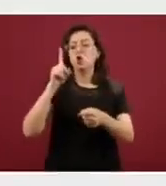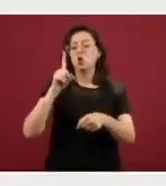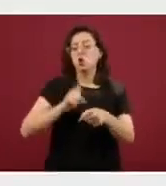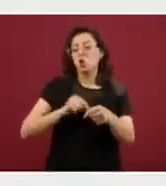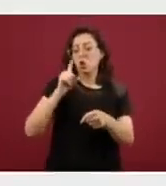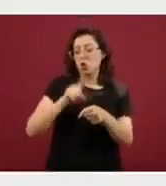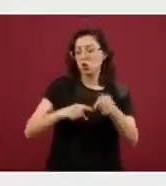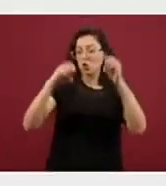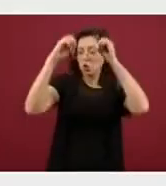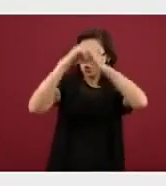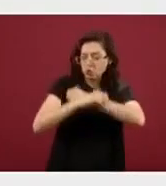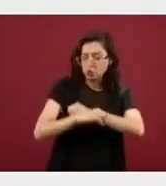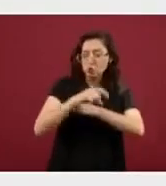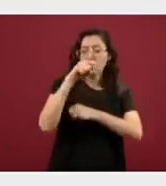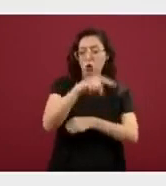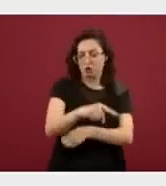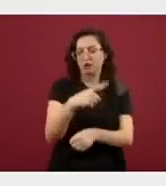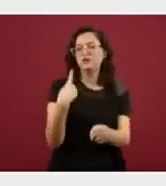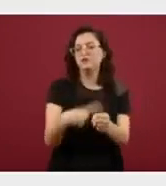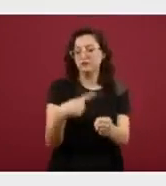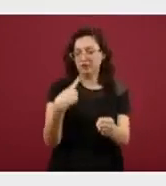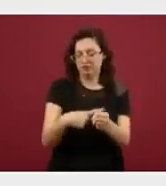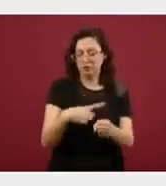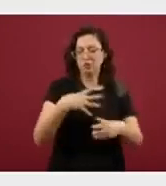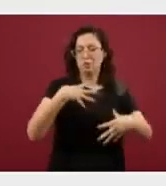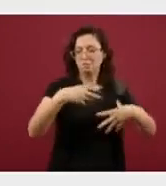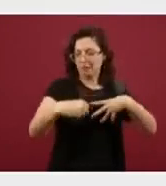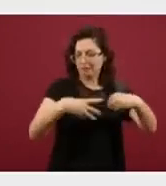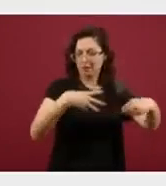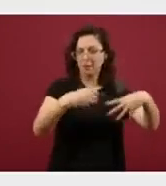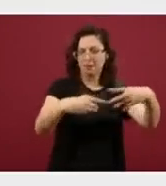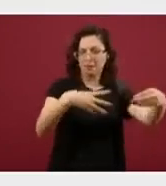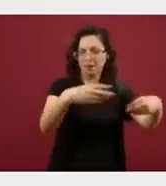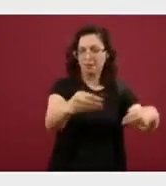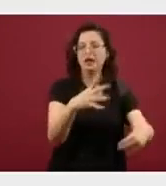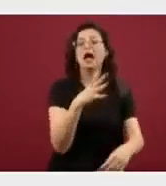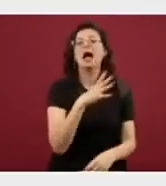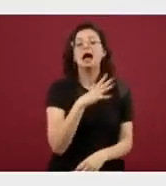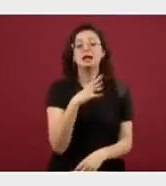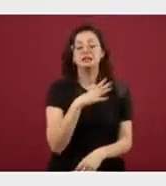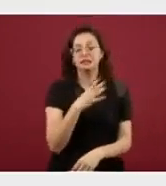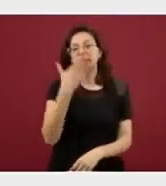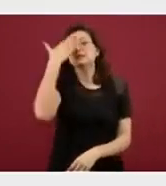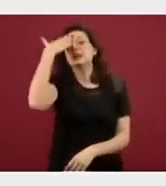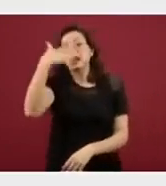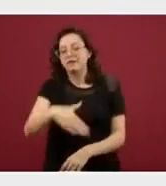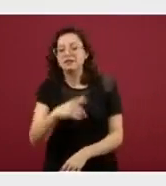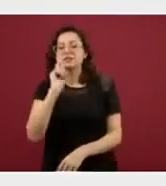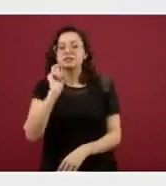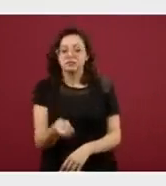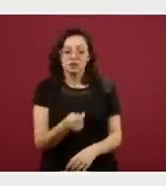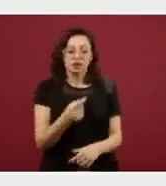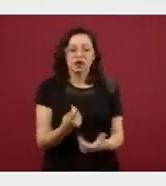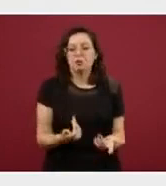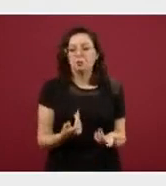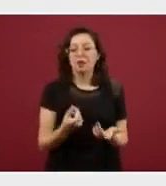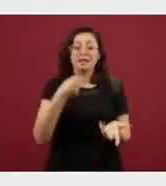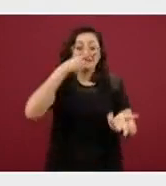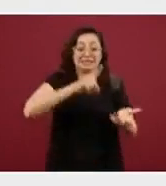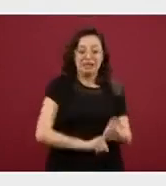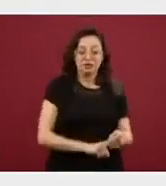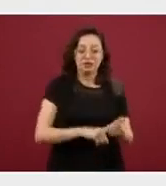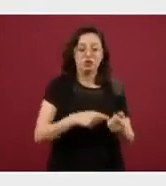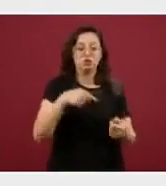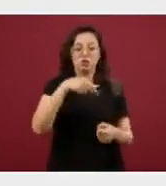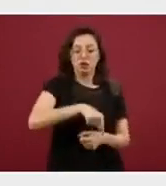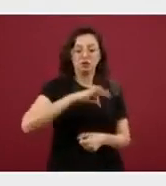los sitios donde se considera que hay transmisión comunitaria. Hemos explicado que transmisión comunitaria es donde ya se propaga al interior del